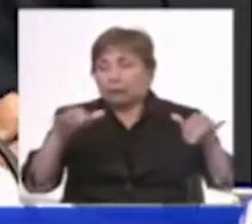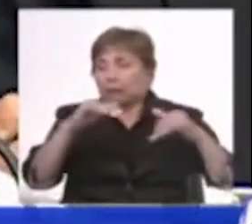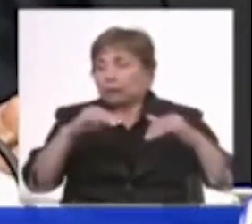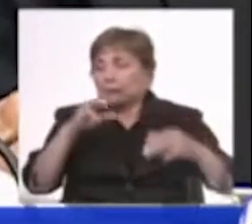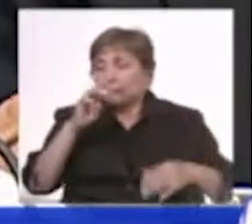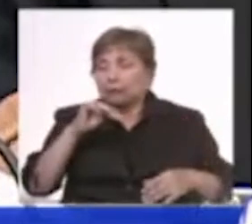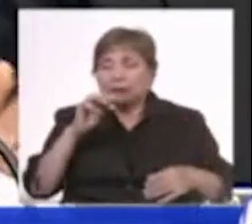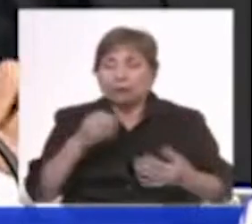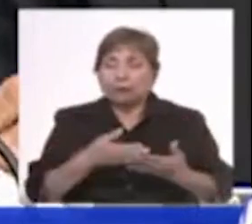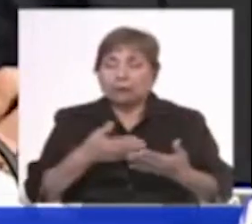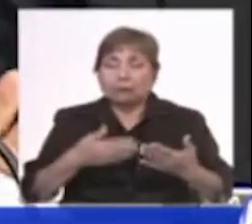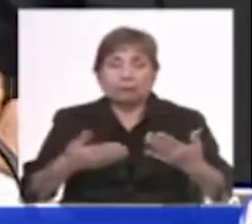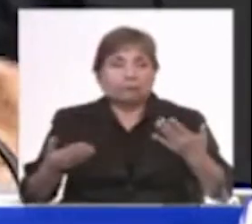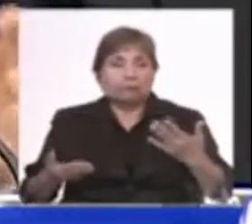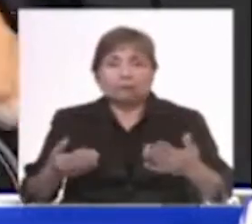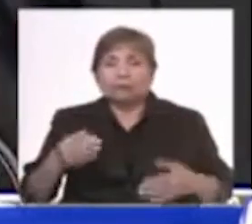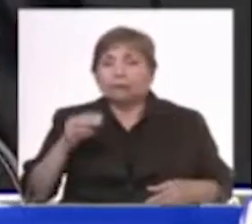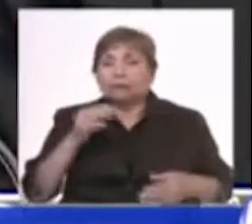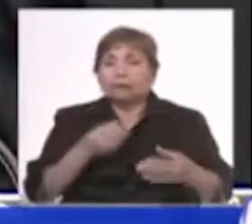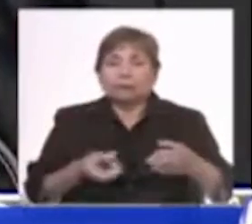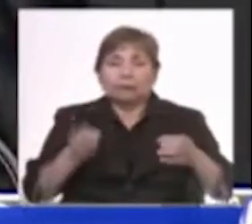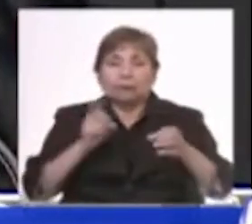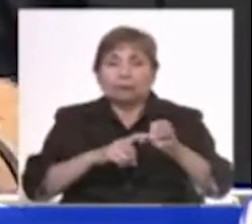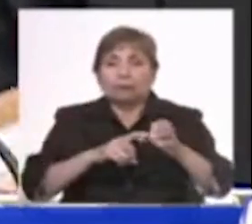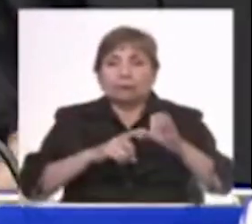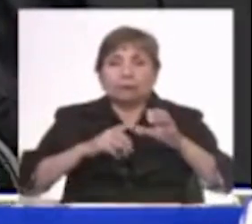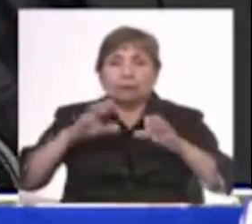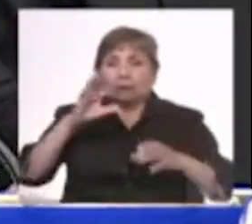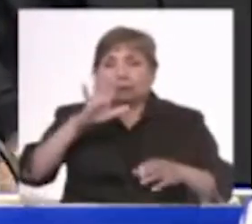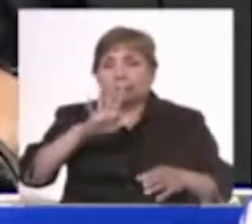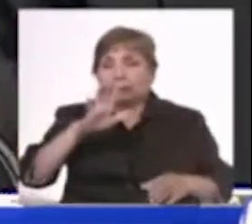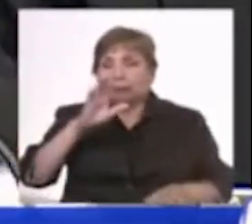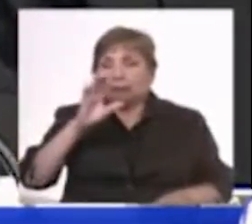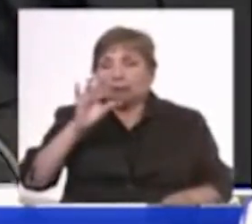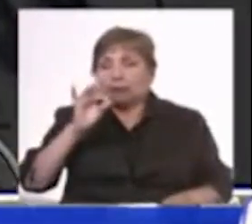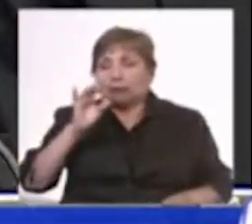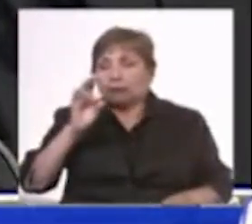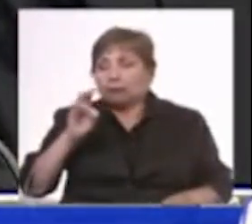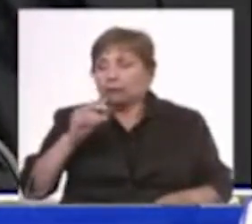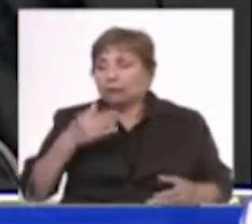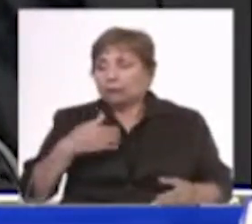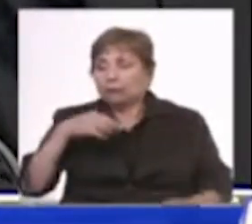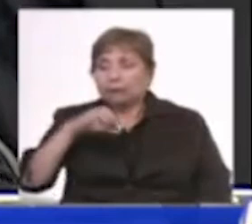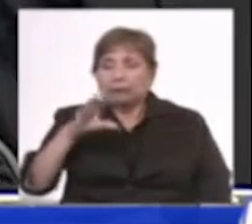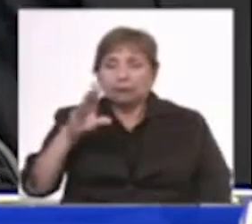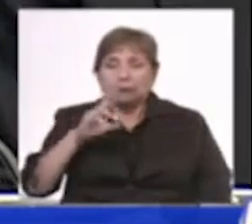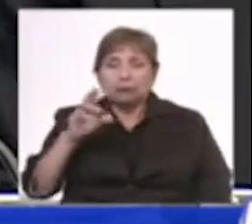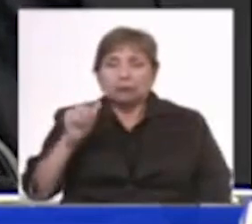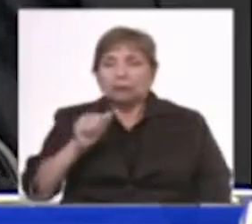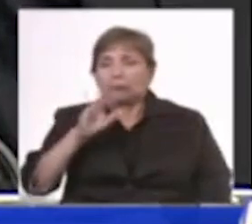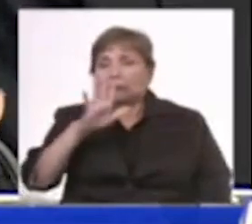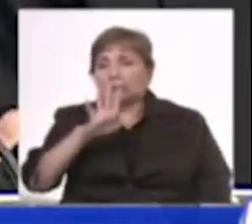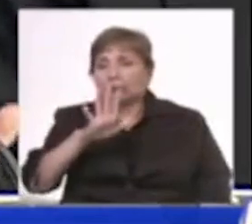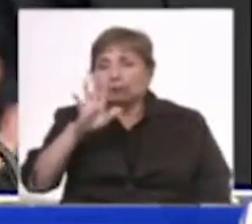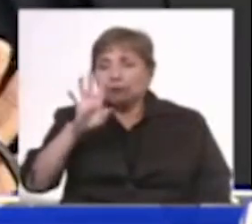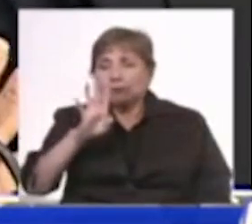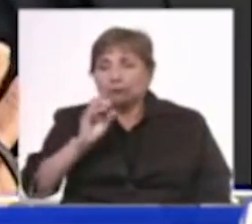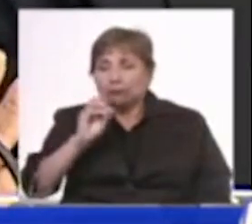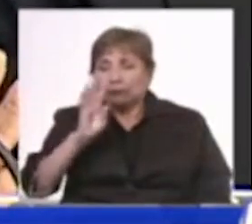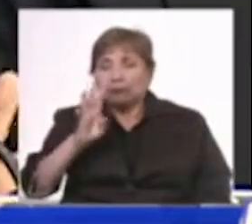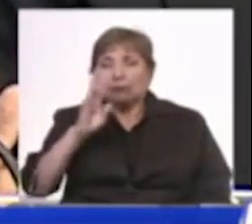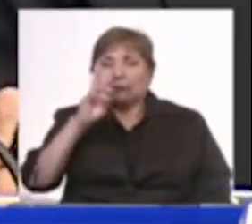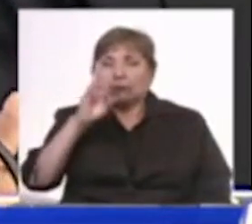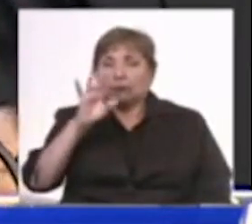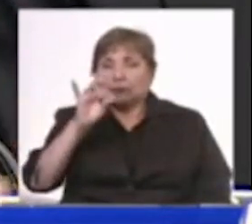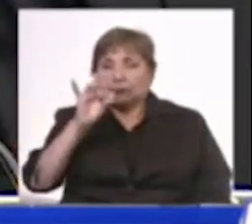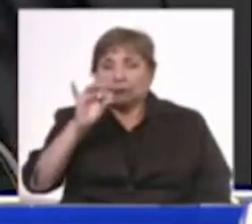el hemiciclo principal, incluido galerías 587, Porra Barrenechea 504, y las ocho